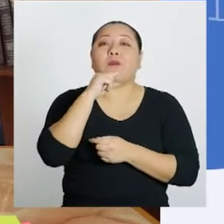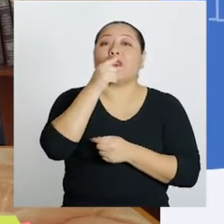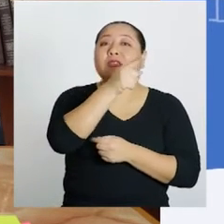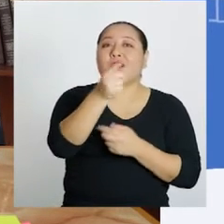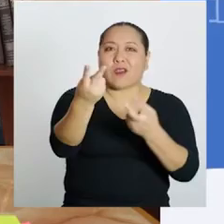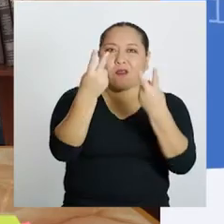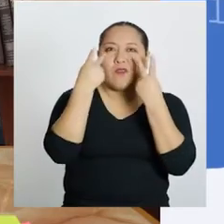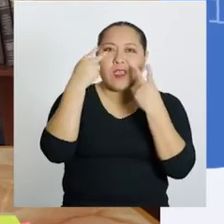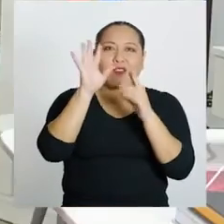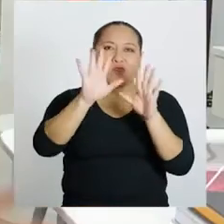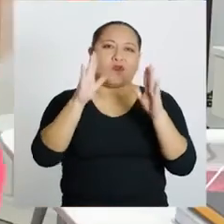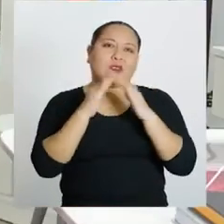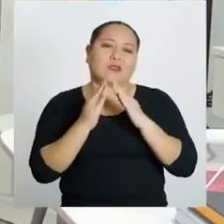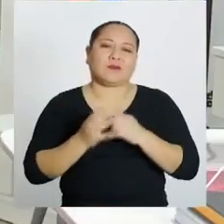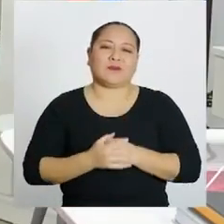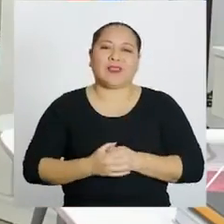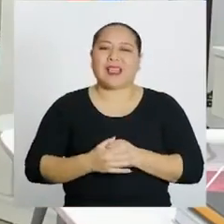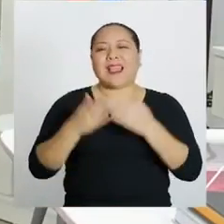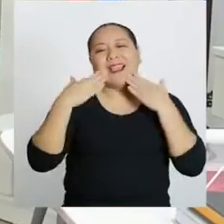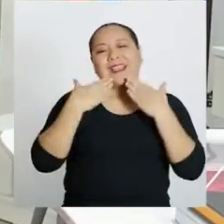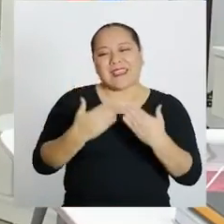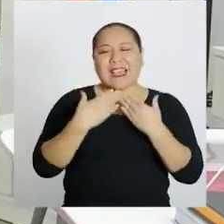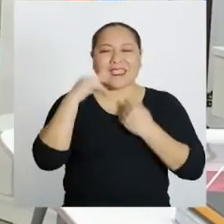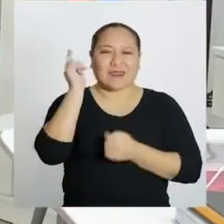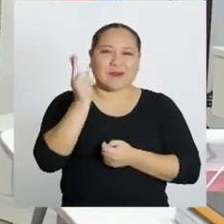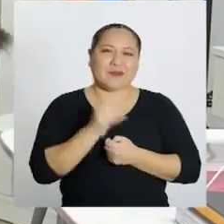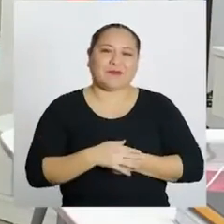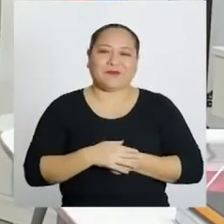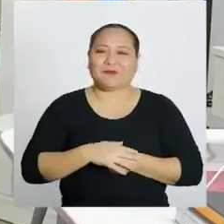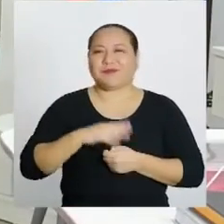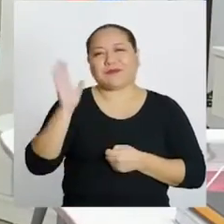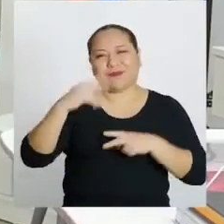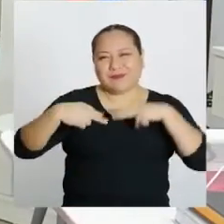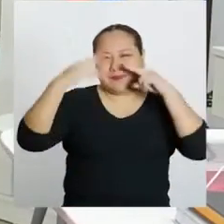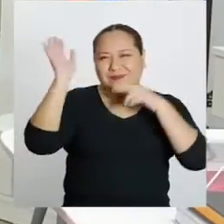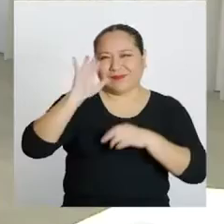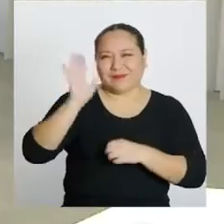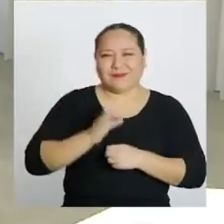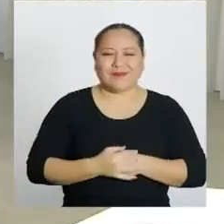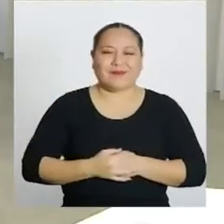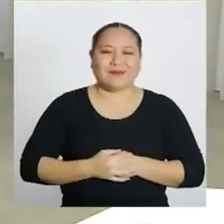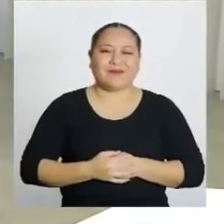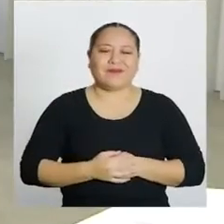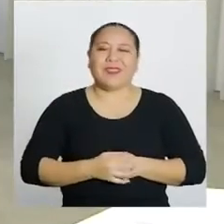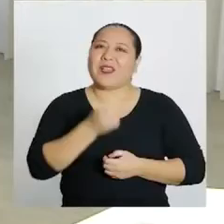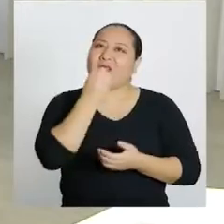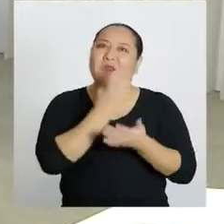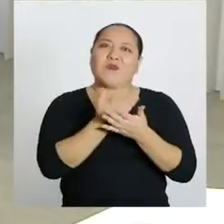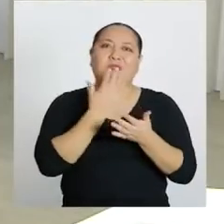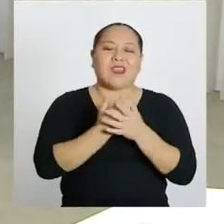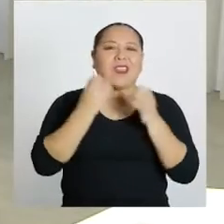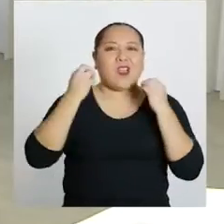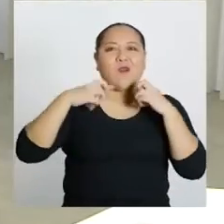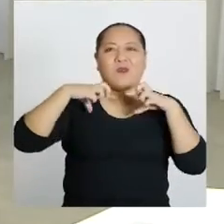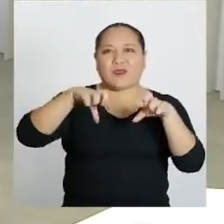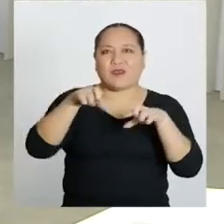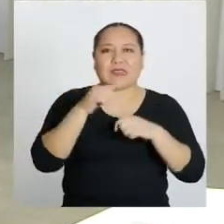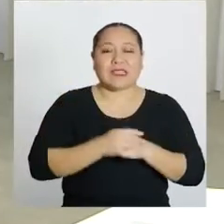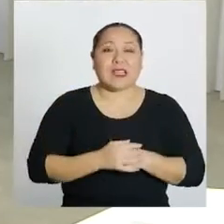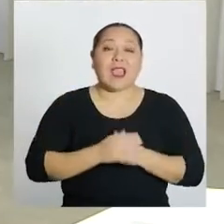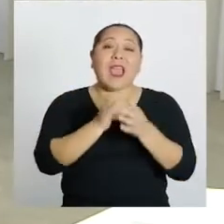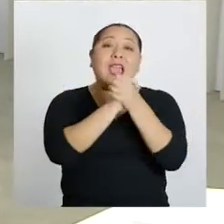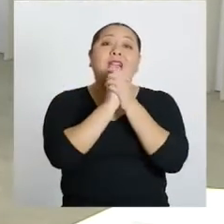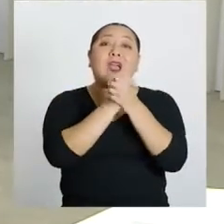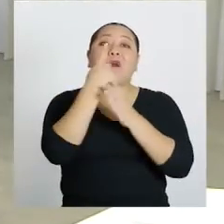estén viéndonos desde casa. Muchas gracias, profesora. ¡Hasta la próxima! ¡Qué buena oportunidad!